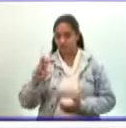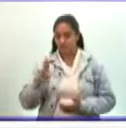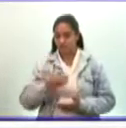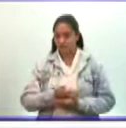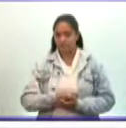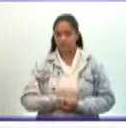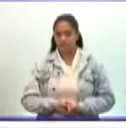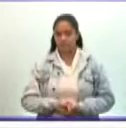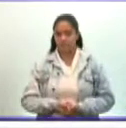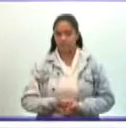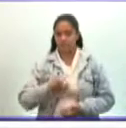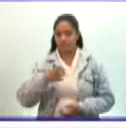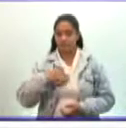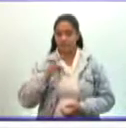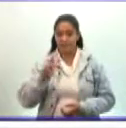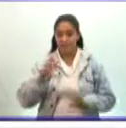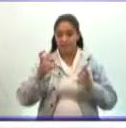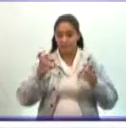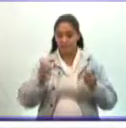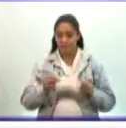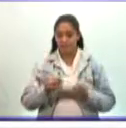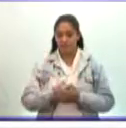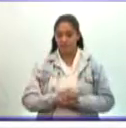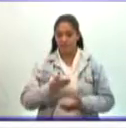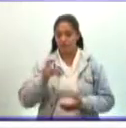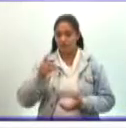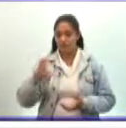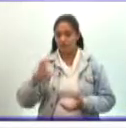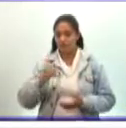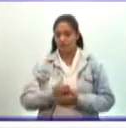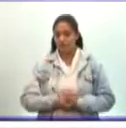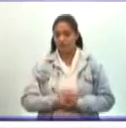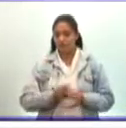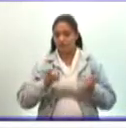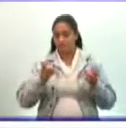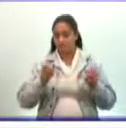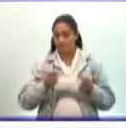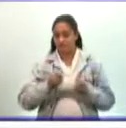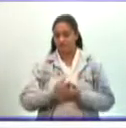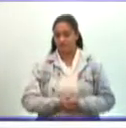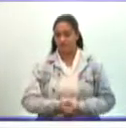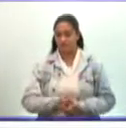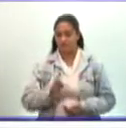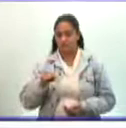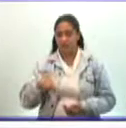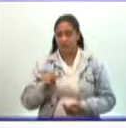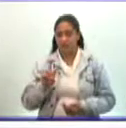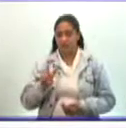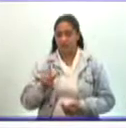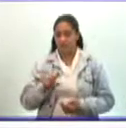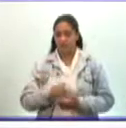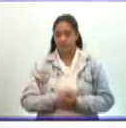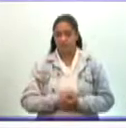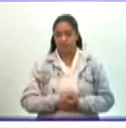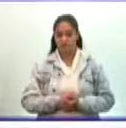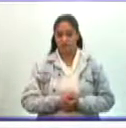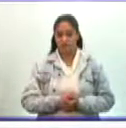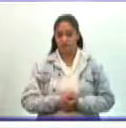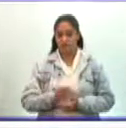Tenemos el valor del segmento DC y vamos a calcular el valor del segmento X sub